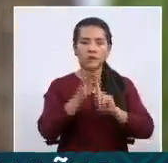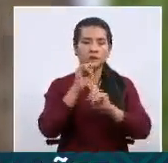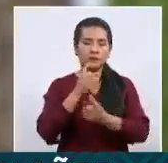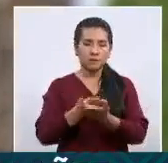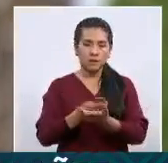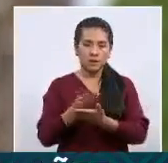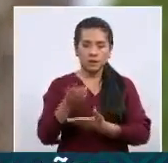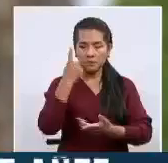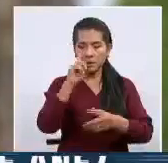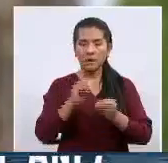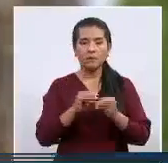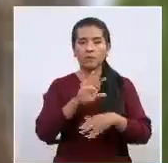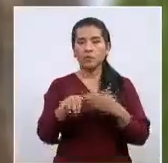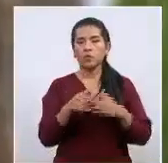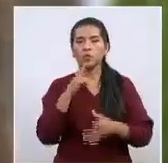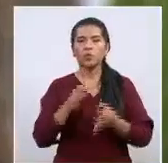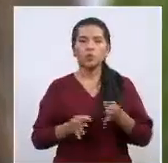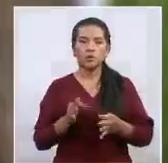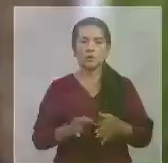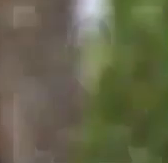ellos también tienen que ser juzgados.